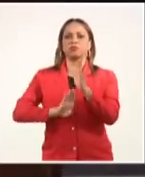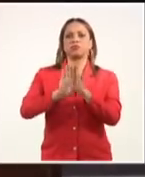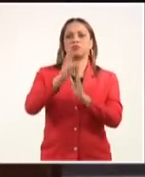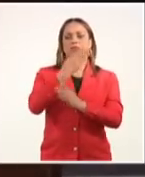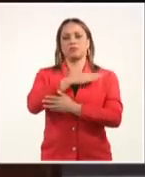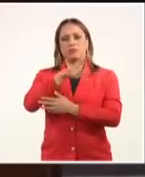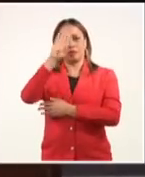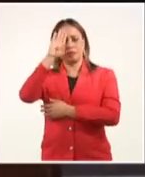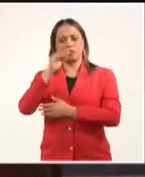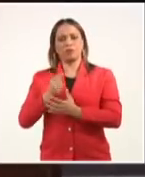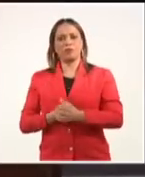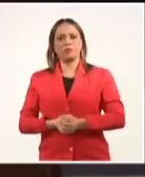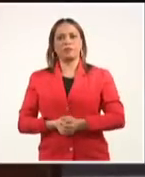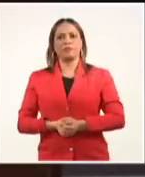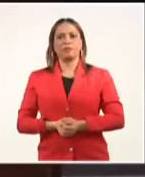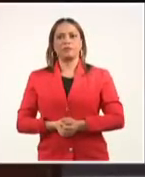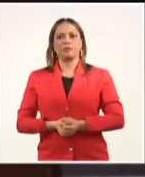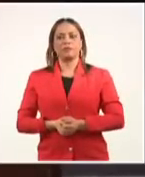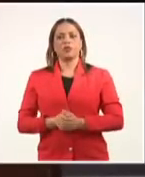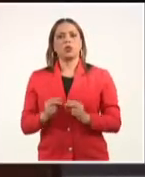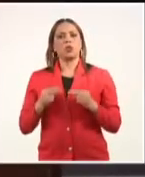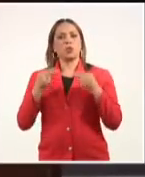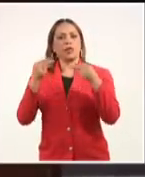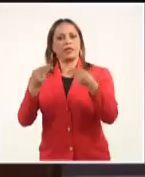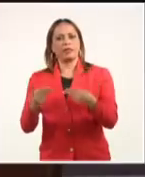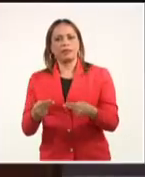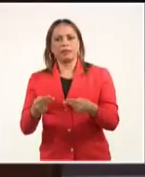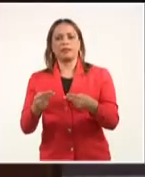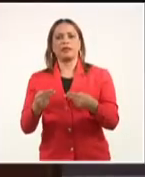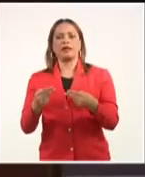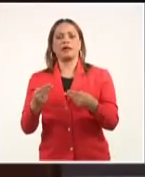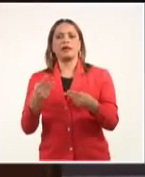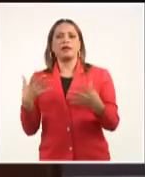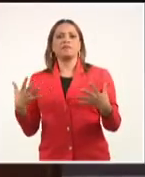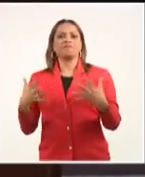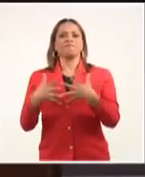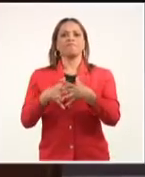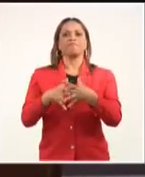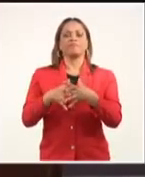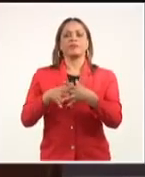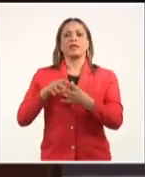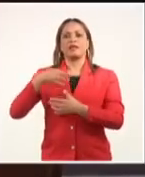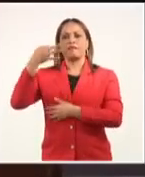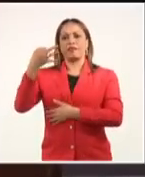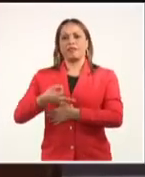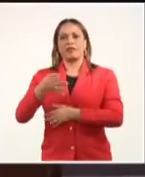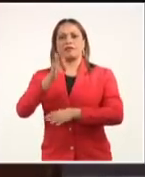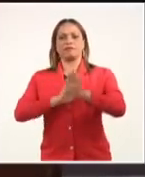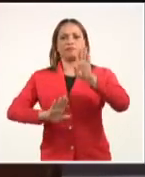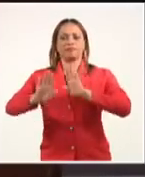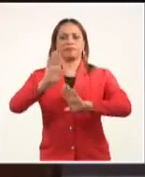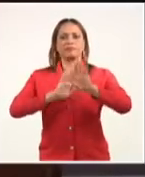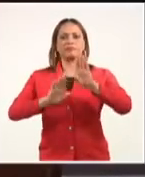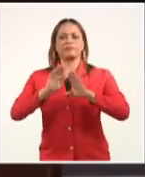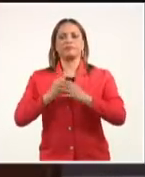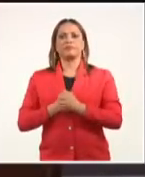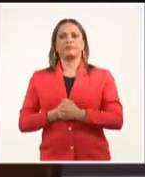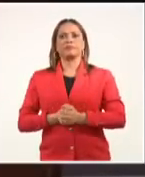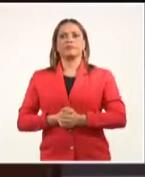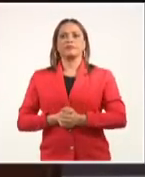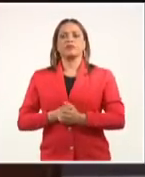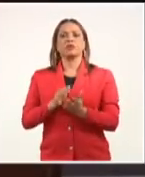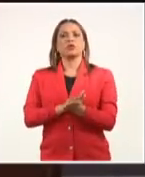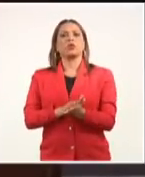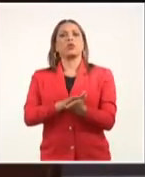Modestia, honestidad, apego a la verdad, lealtad y compromiso ha sido